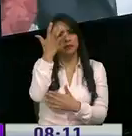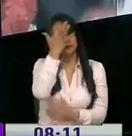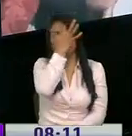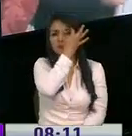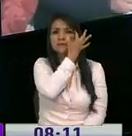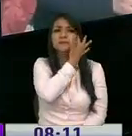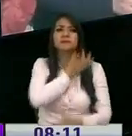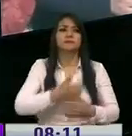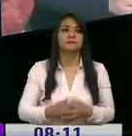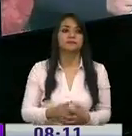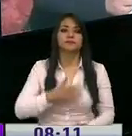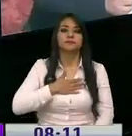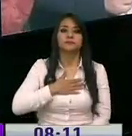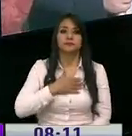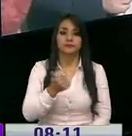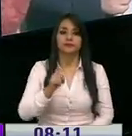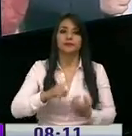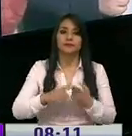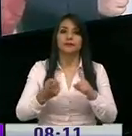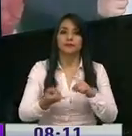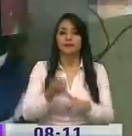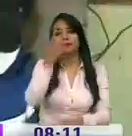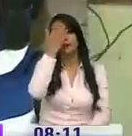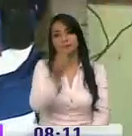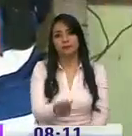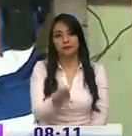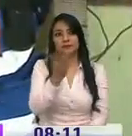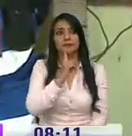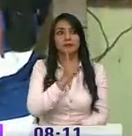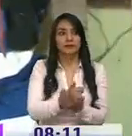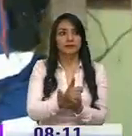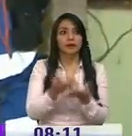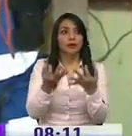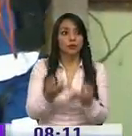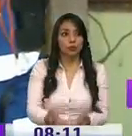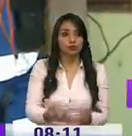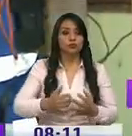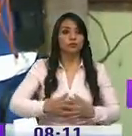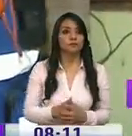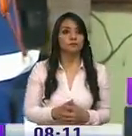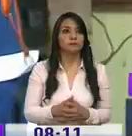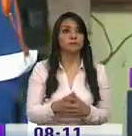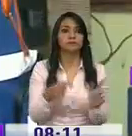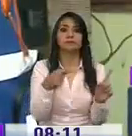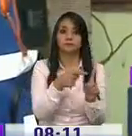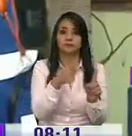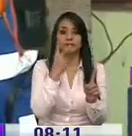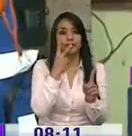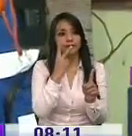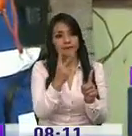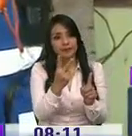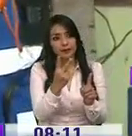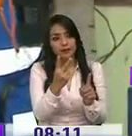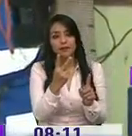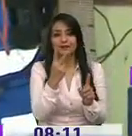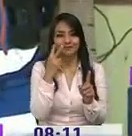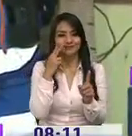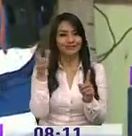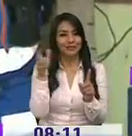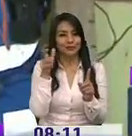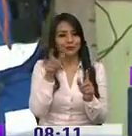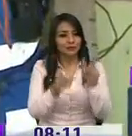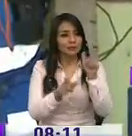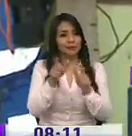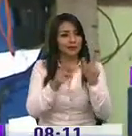hola qué tal robert amigos televidentes muy buenos días decía robert precisamente nosotros estamos viendo todo este reportaje que hacía